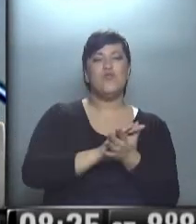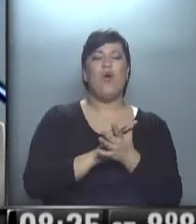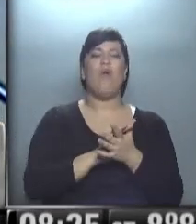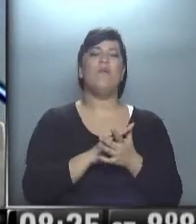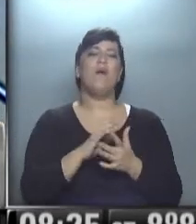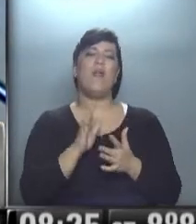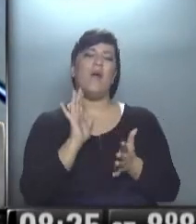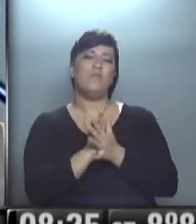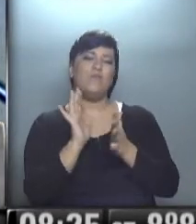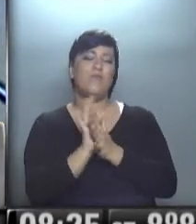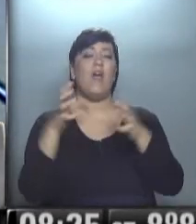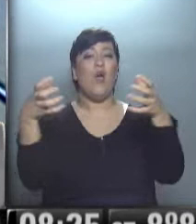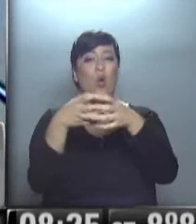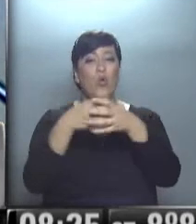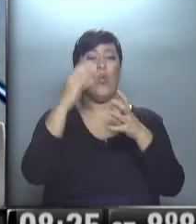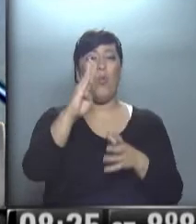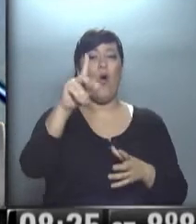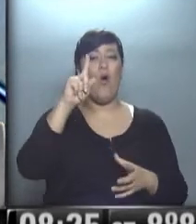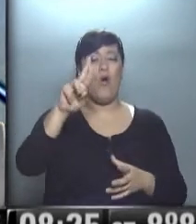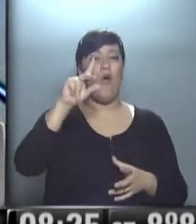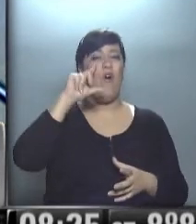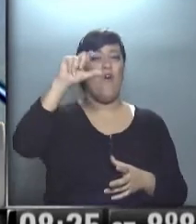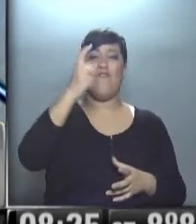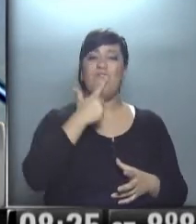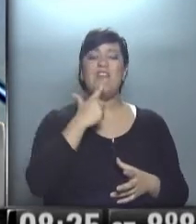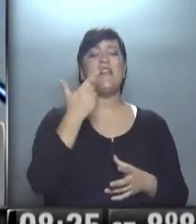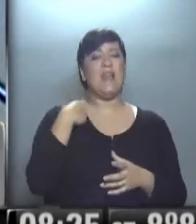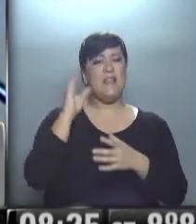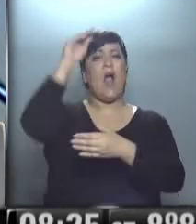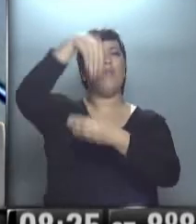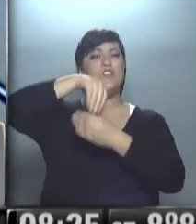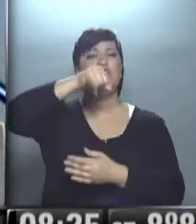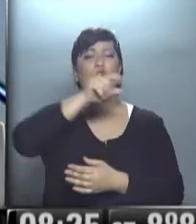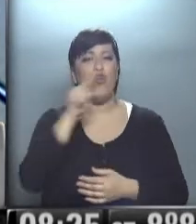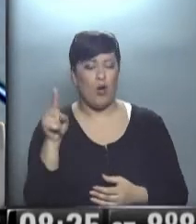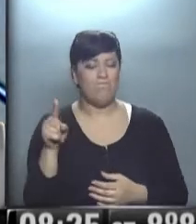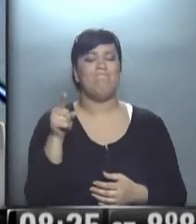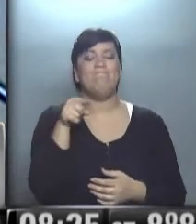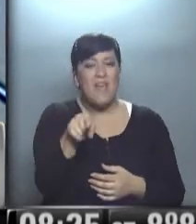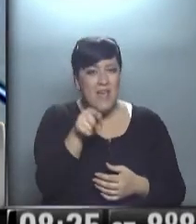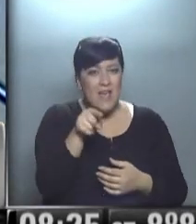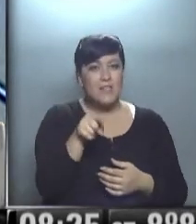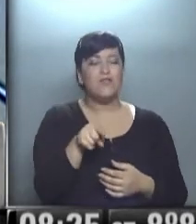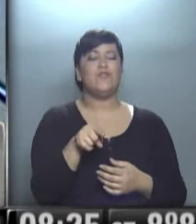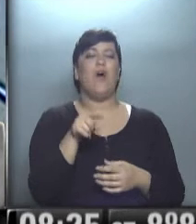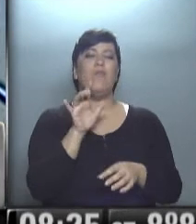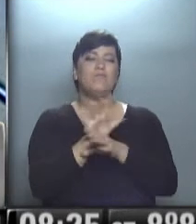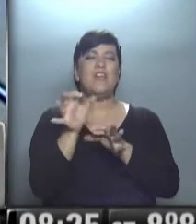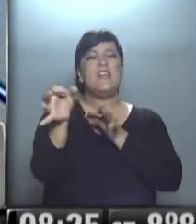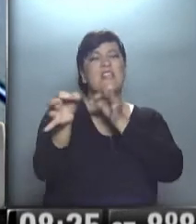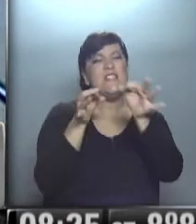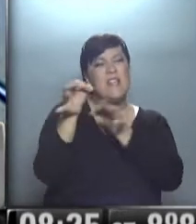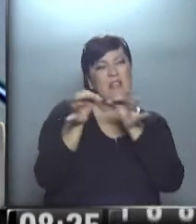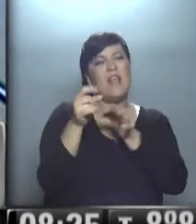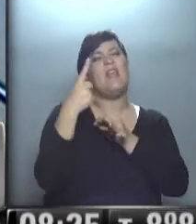o eventual integración de argentina en el grupo de brix usted sabe que es una cuestión que forma parte de una estrategia de